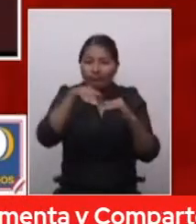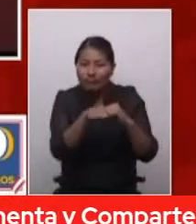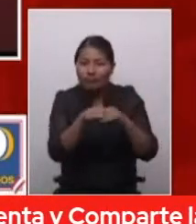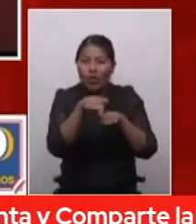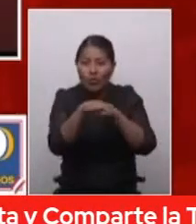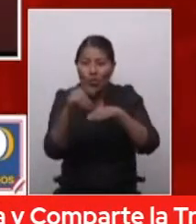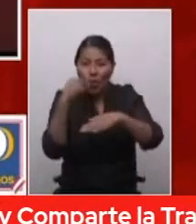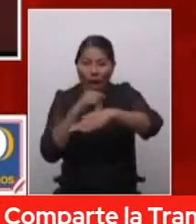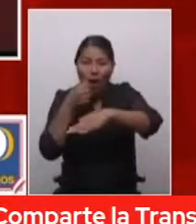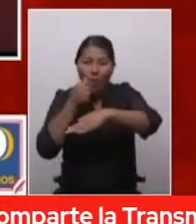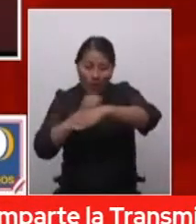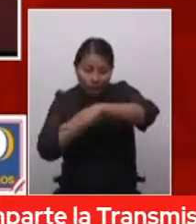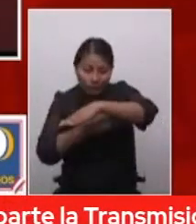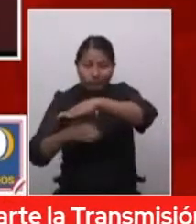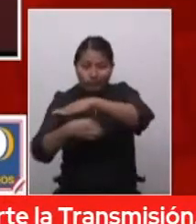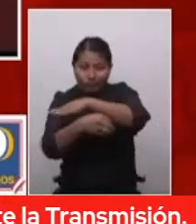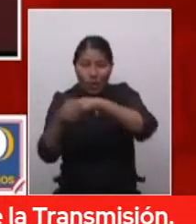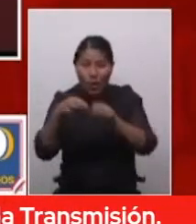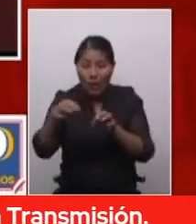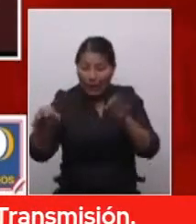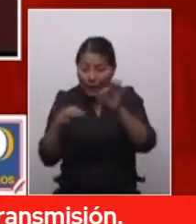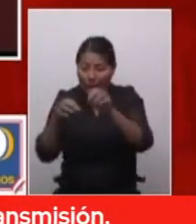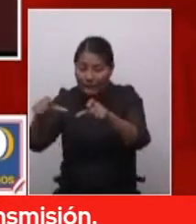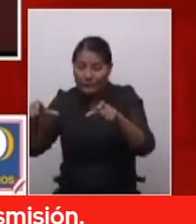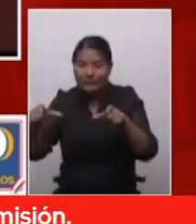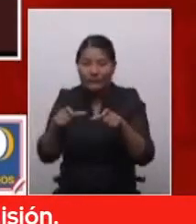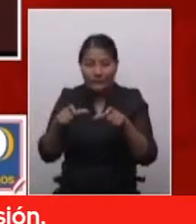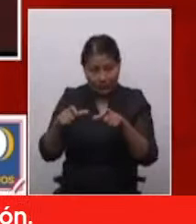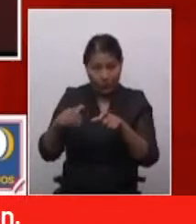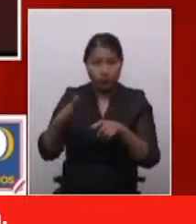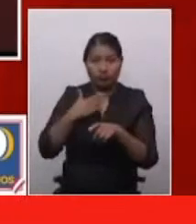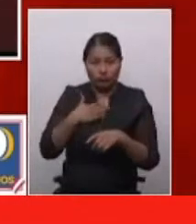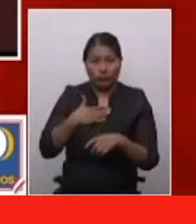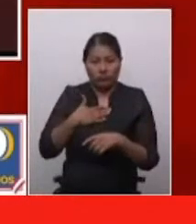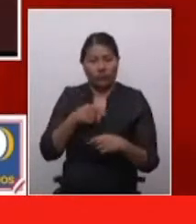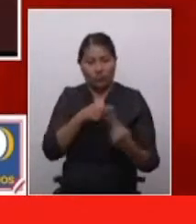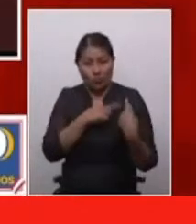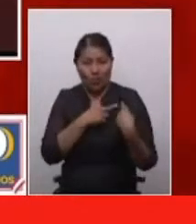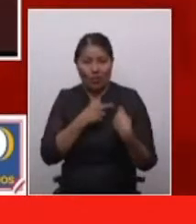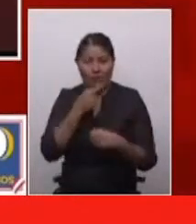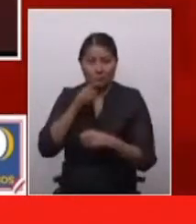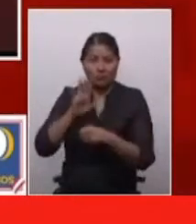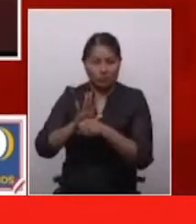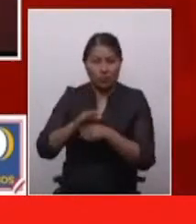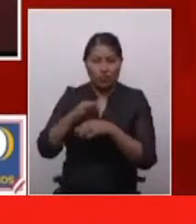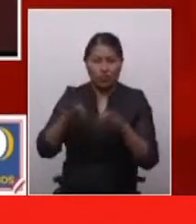y también cambio de zonificación. Como alcalde me comprometo a ejecutar